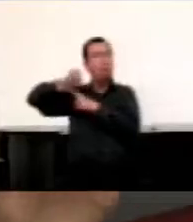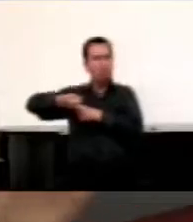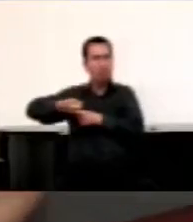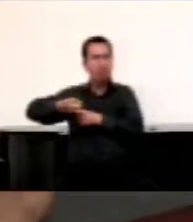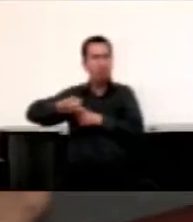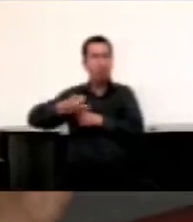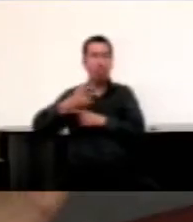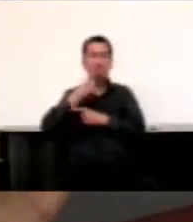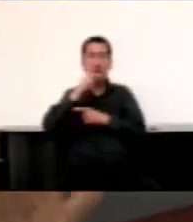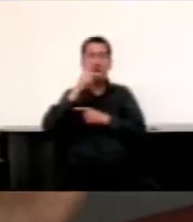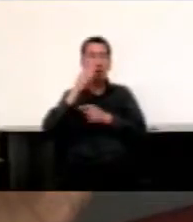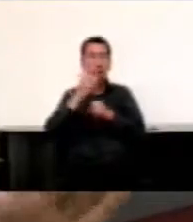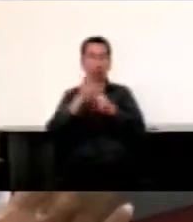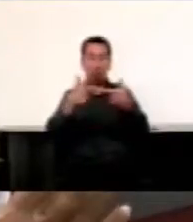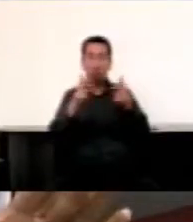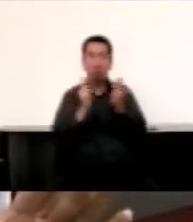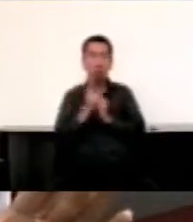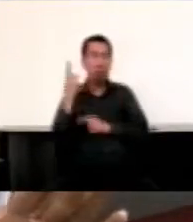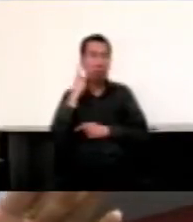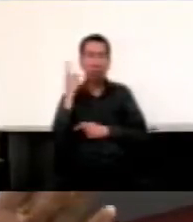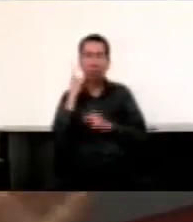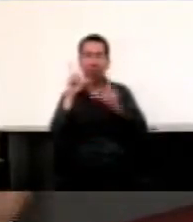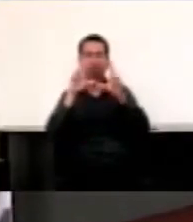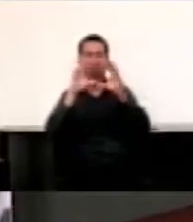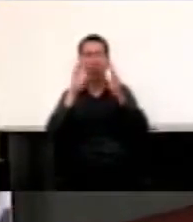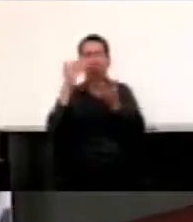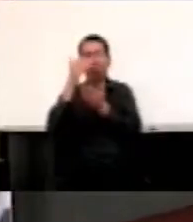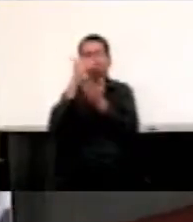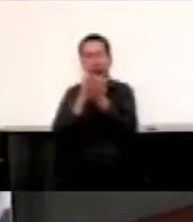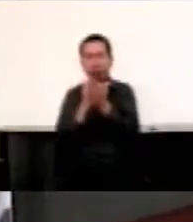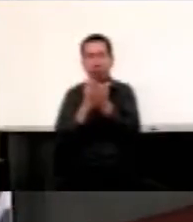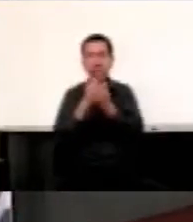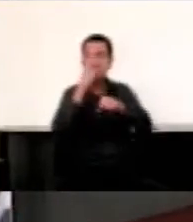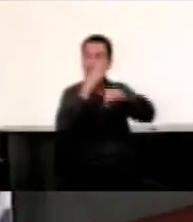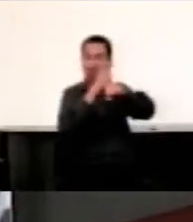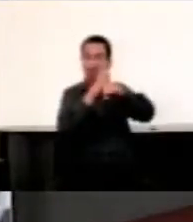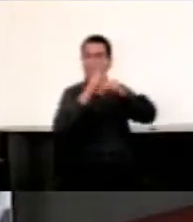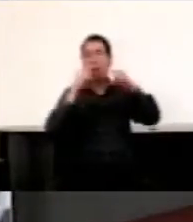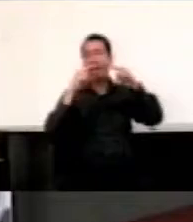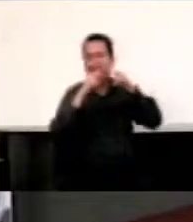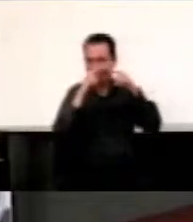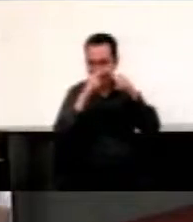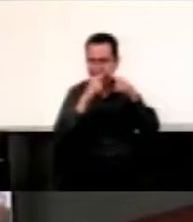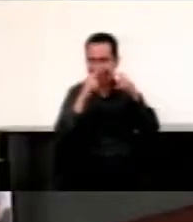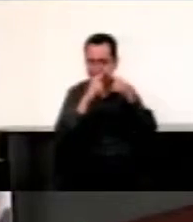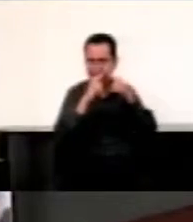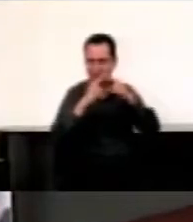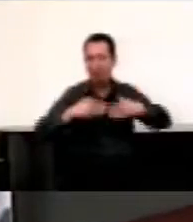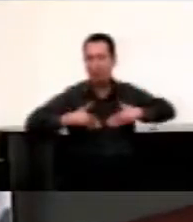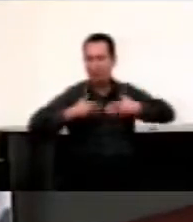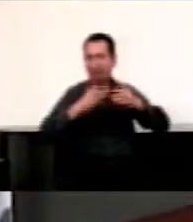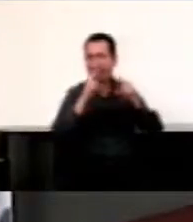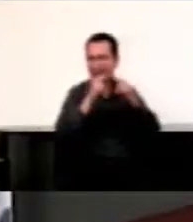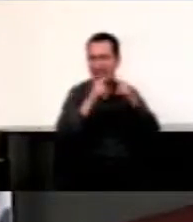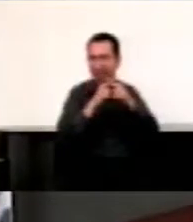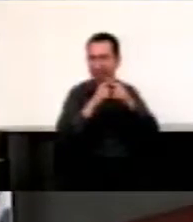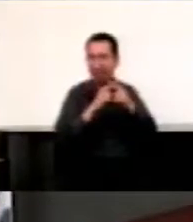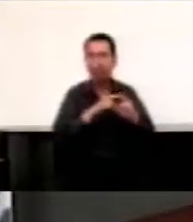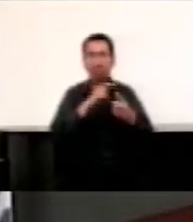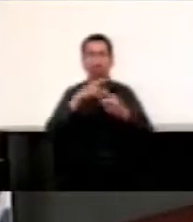Iglesia con un 57%, las instituciones electorales estamos en tercer lugar, pero con